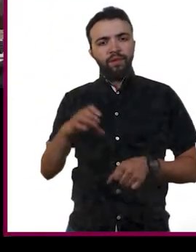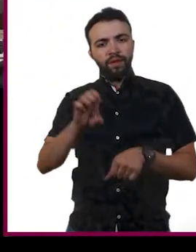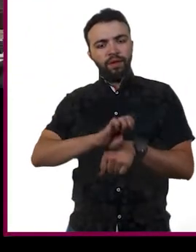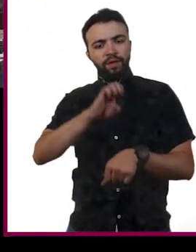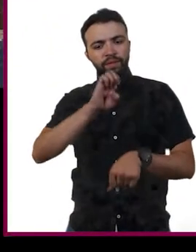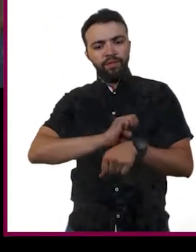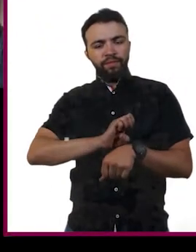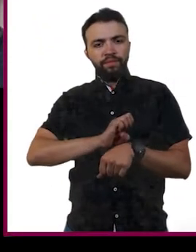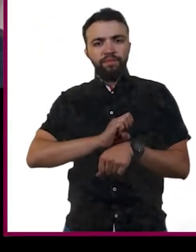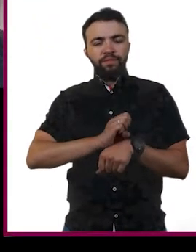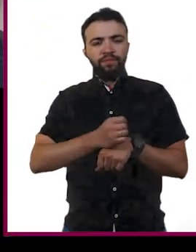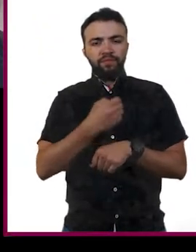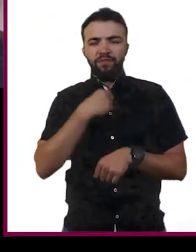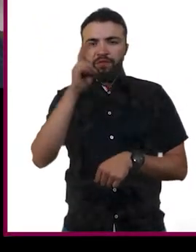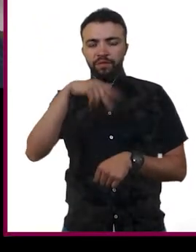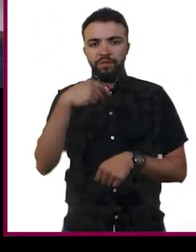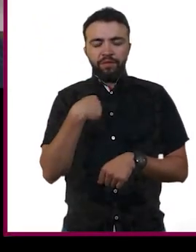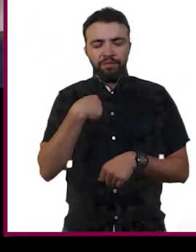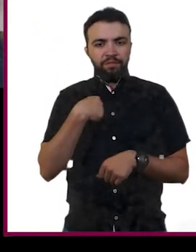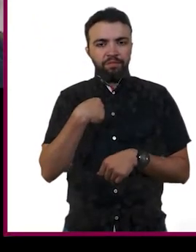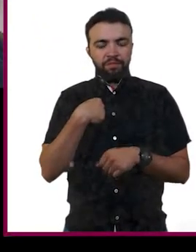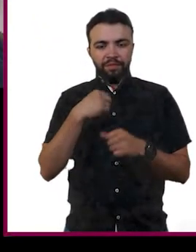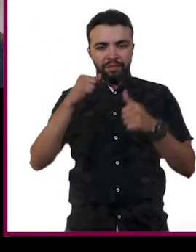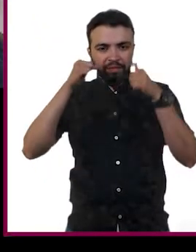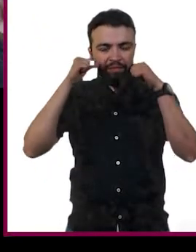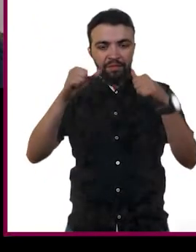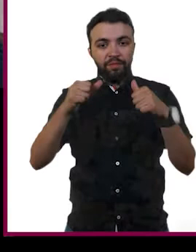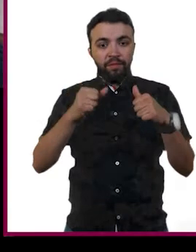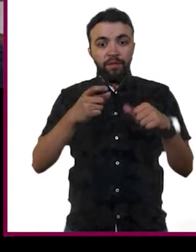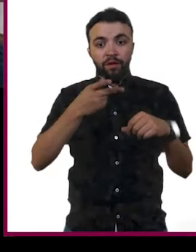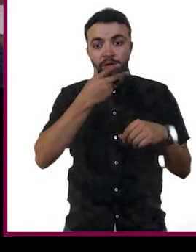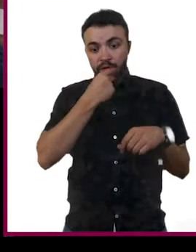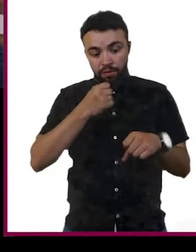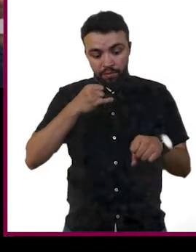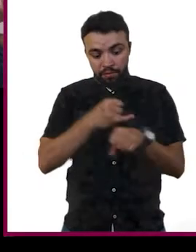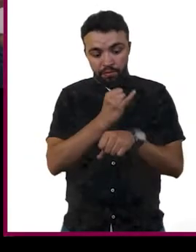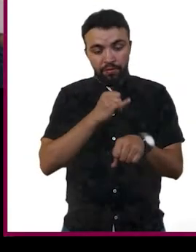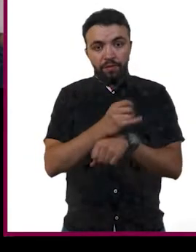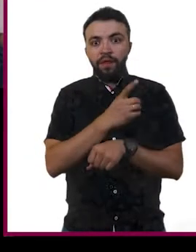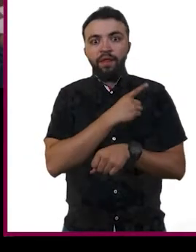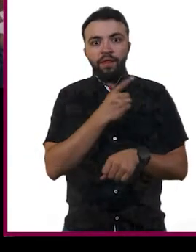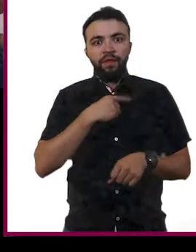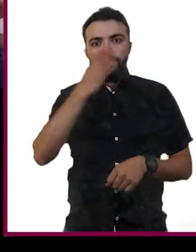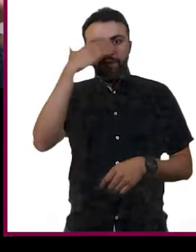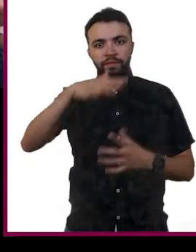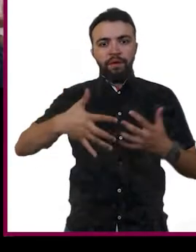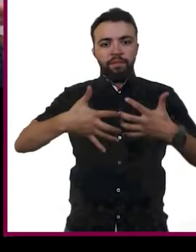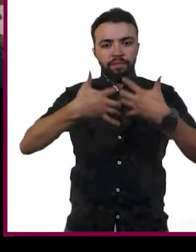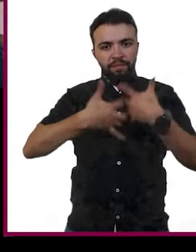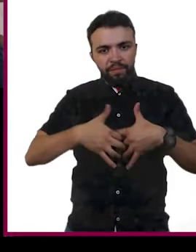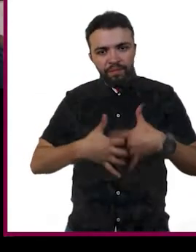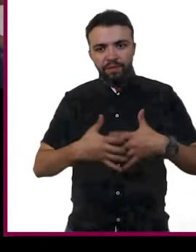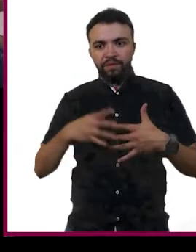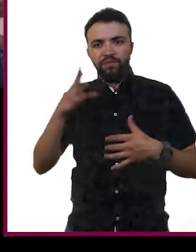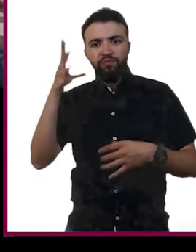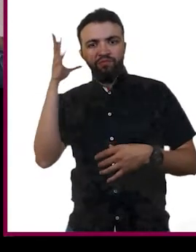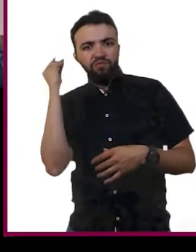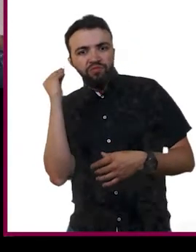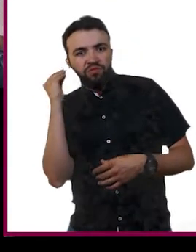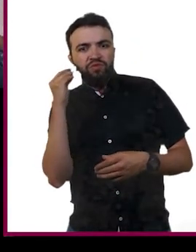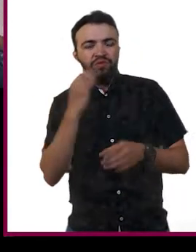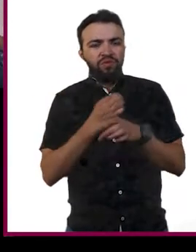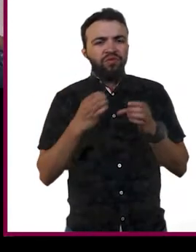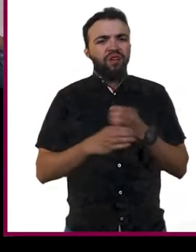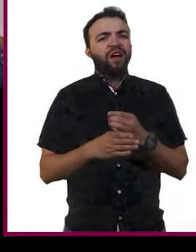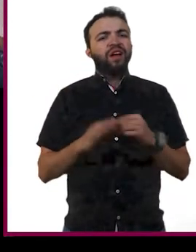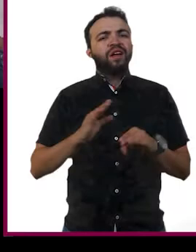Entonces, me llama mucho la atención que un laudero tiene que saber de mecánica, de acústica, de música. ¿Qué más